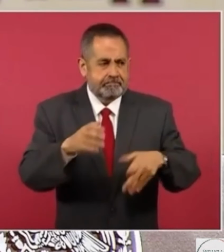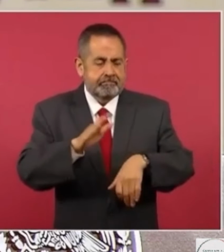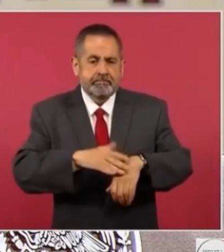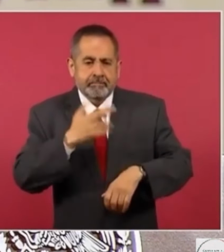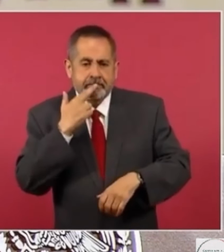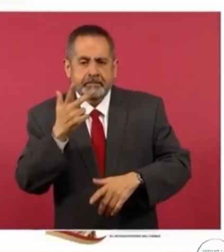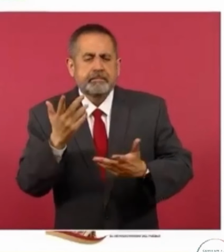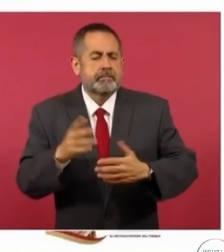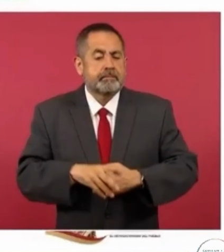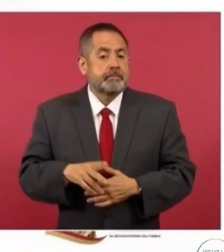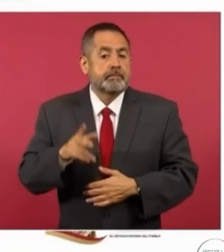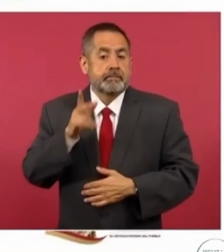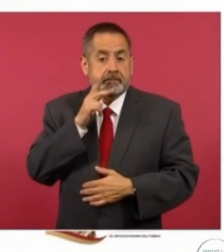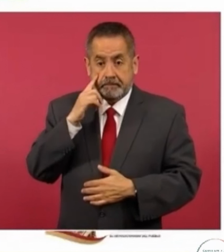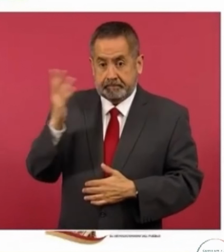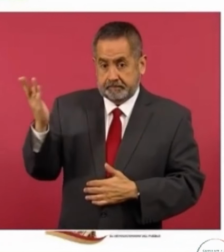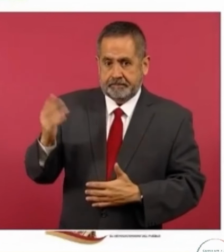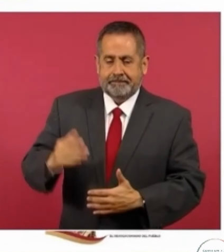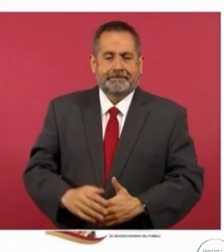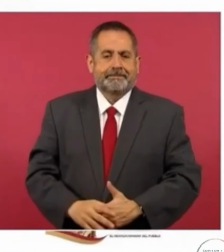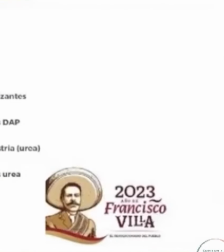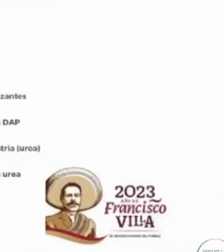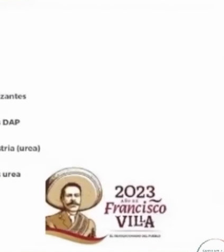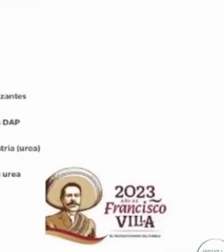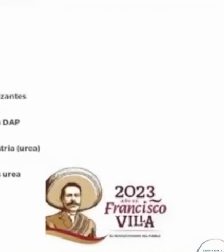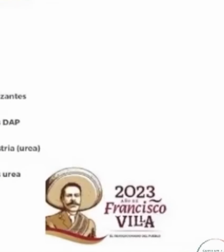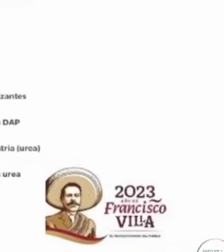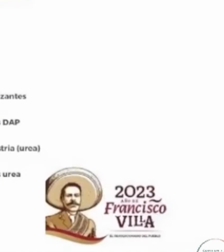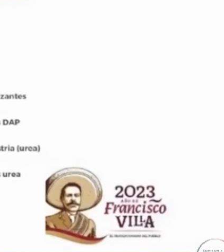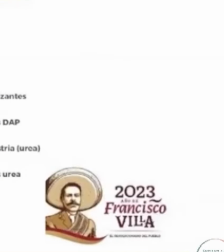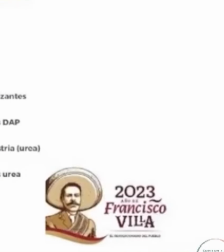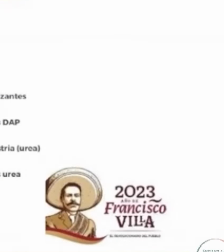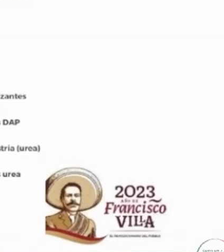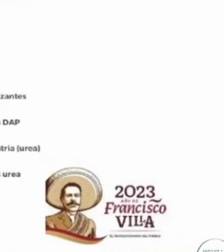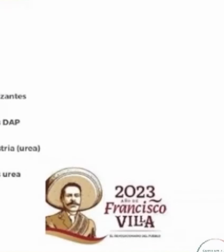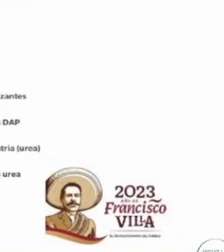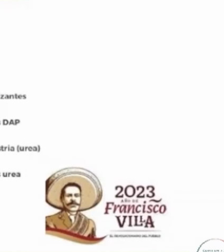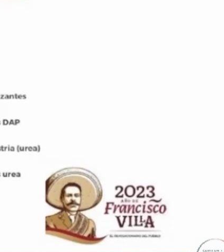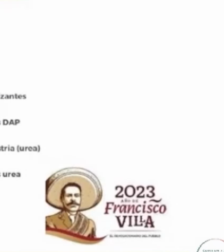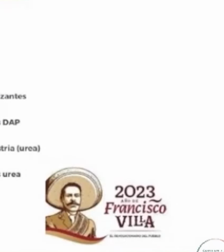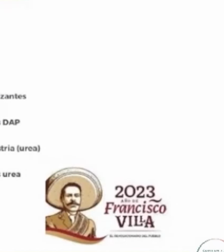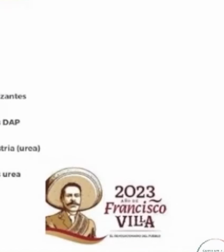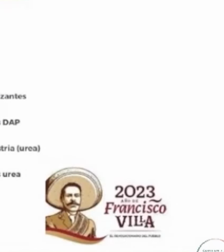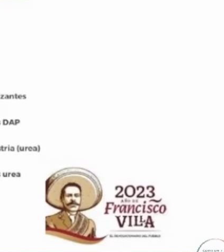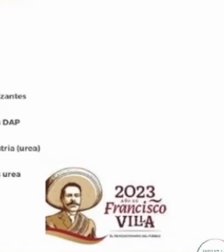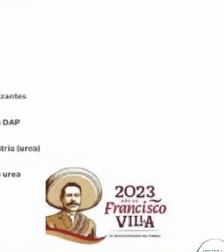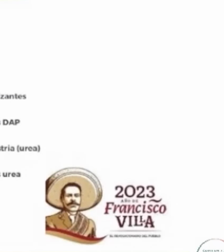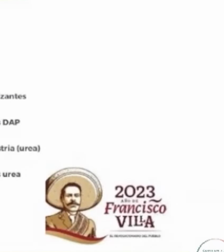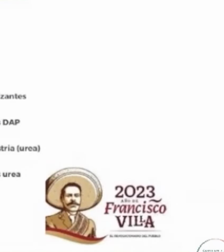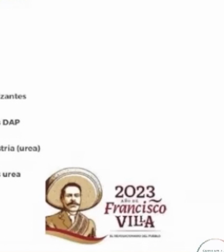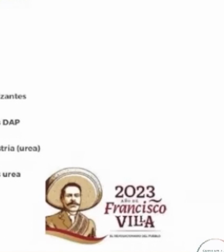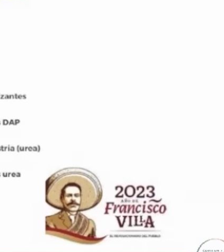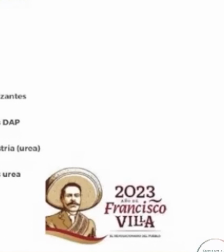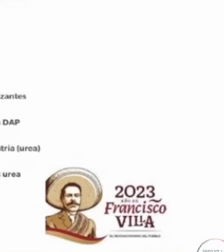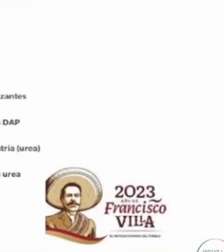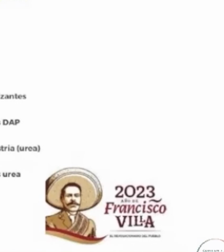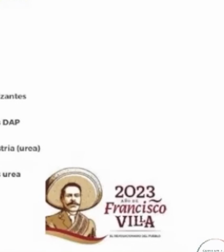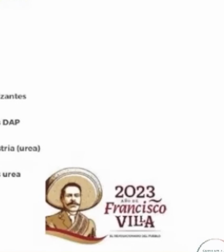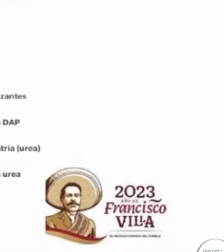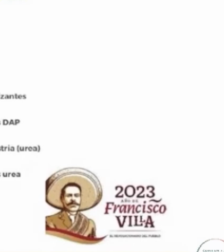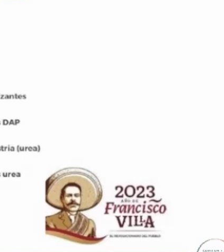Pemex ha producido en promedio el 61% del fertilizante del programa de apoyo